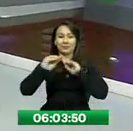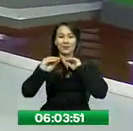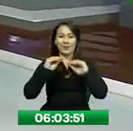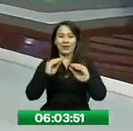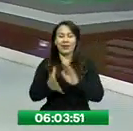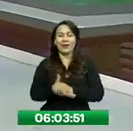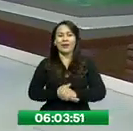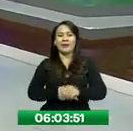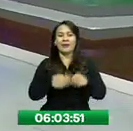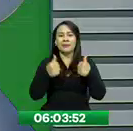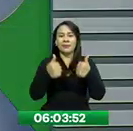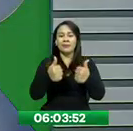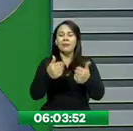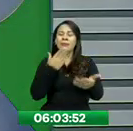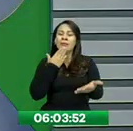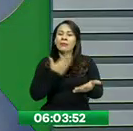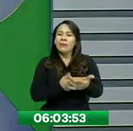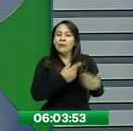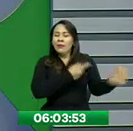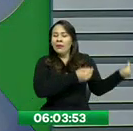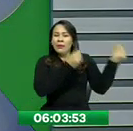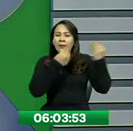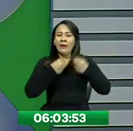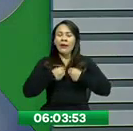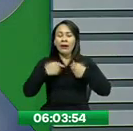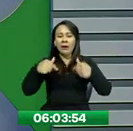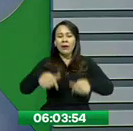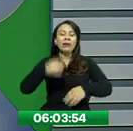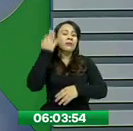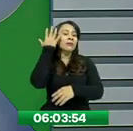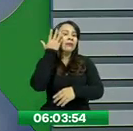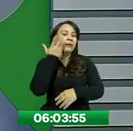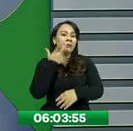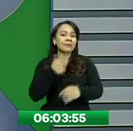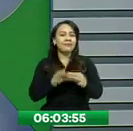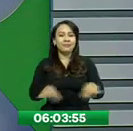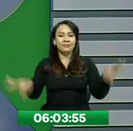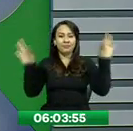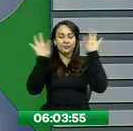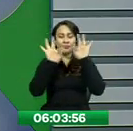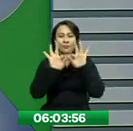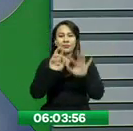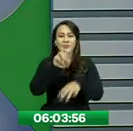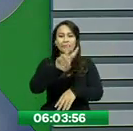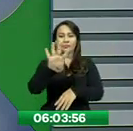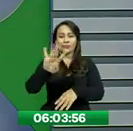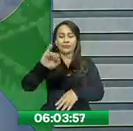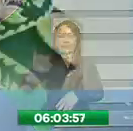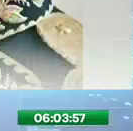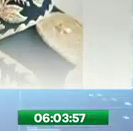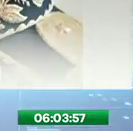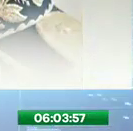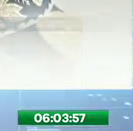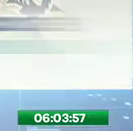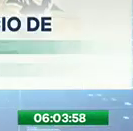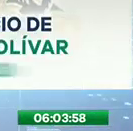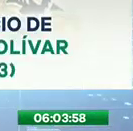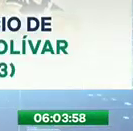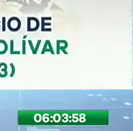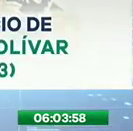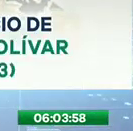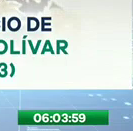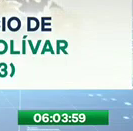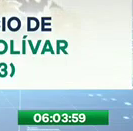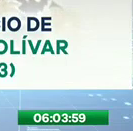Sol? Muy bien, muchísimas gracias, Luisa, porque estamos con la fecha histórica de este 24 de julio. Muchos de ustedes ya lo